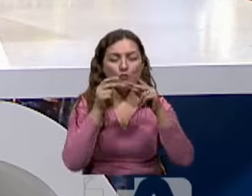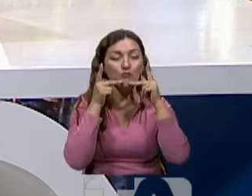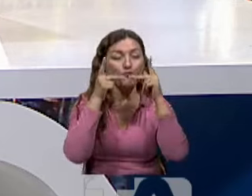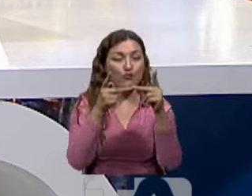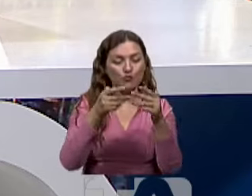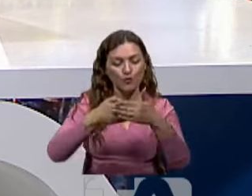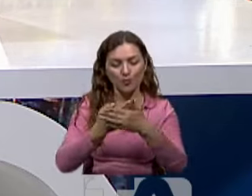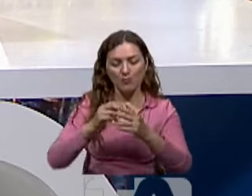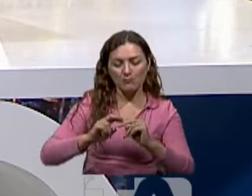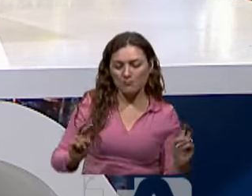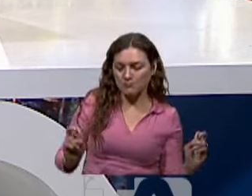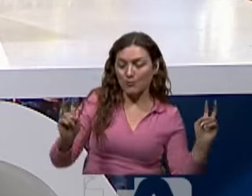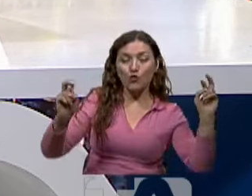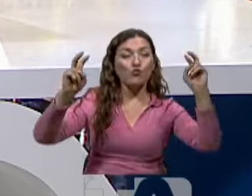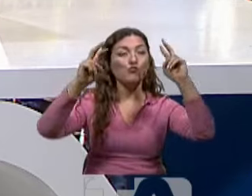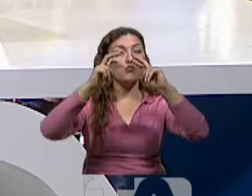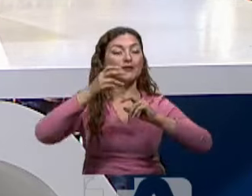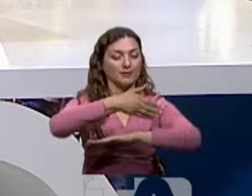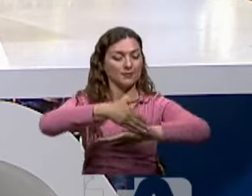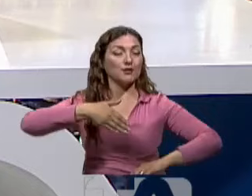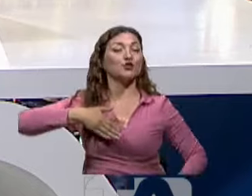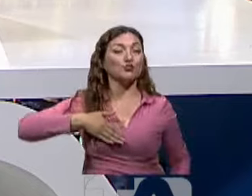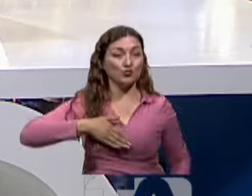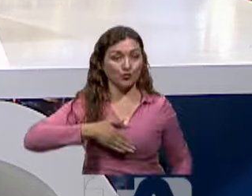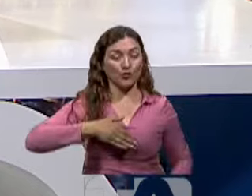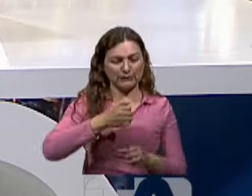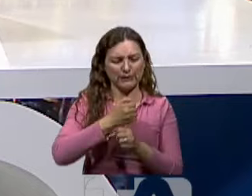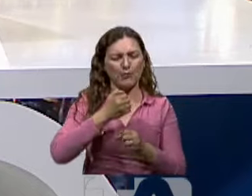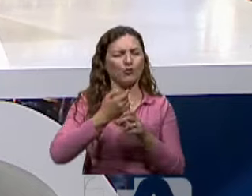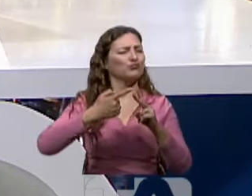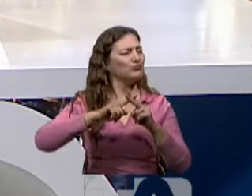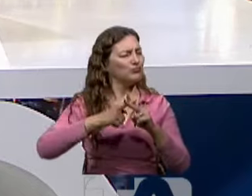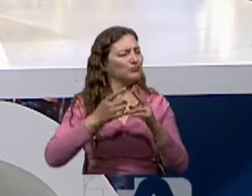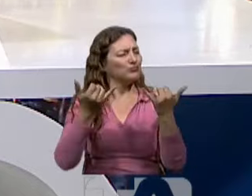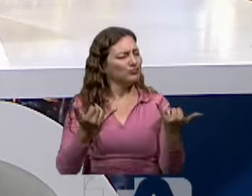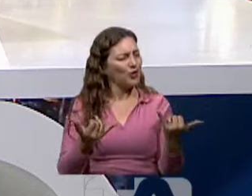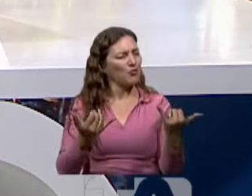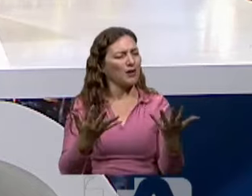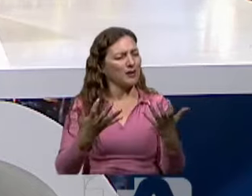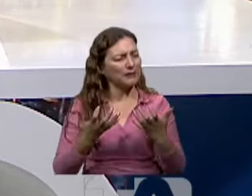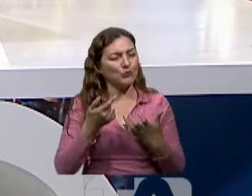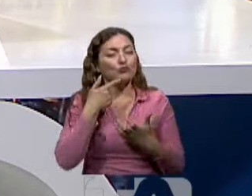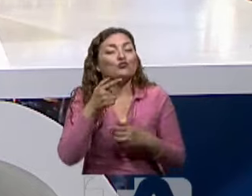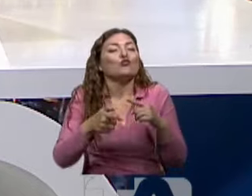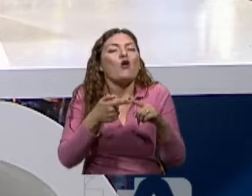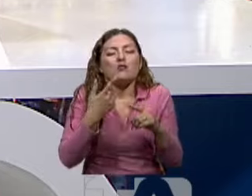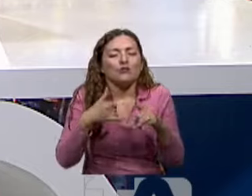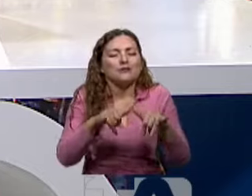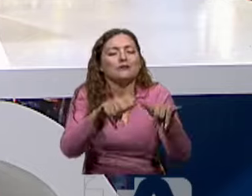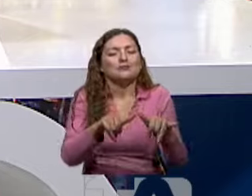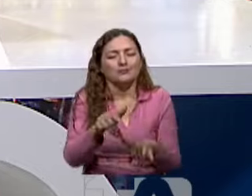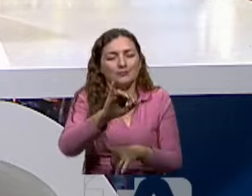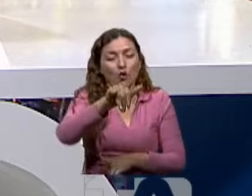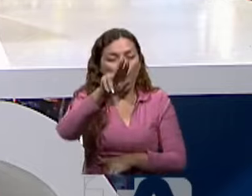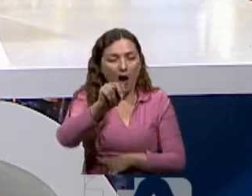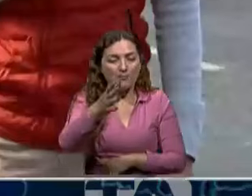un nuevo puente peatonal sobre la avenida Simón Bolívar. Y los trabajos ya iniciaron y ahora queremos saber hasta cuándo se extenderán. Juan Miguel, tú